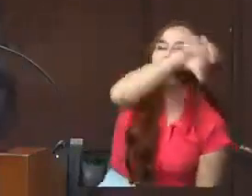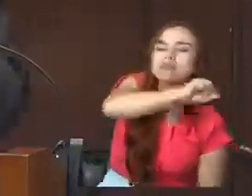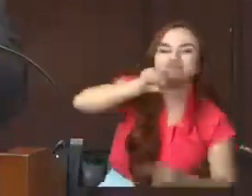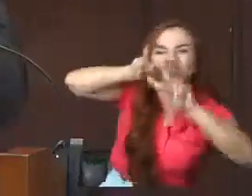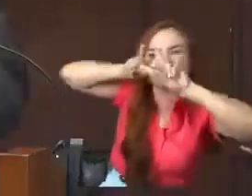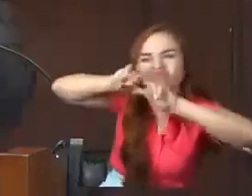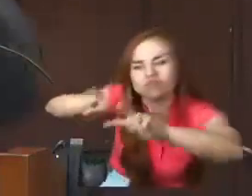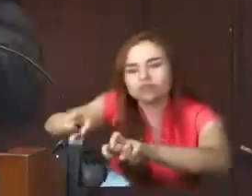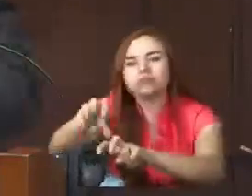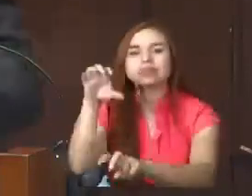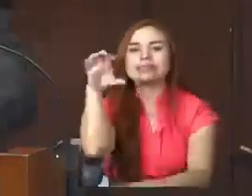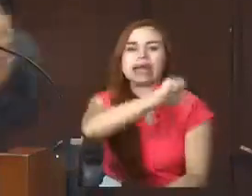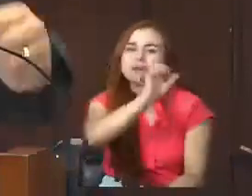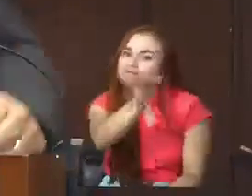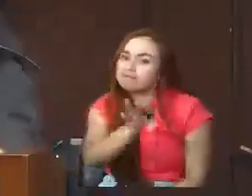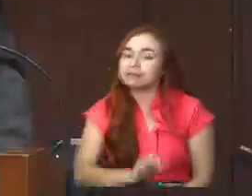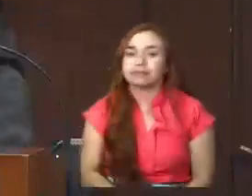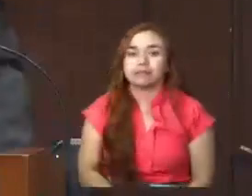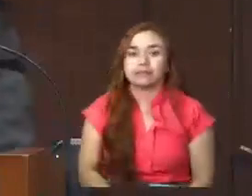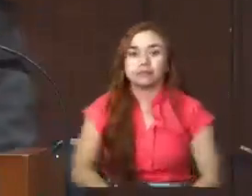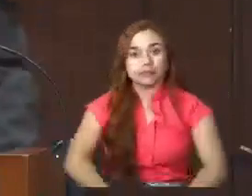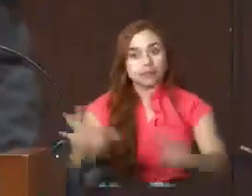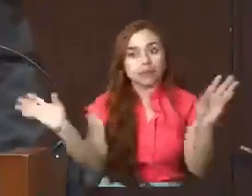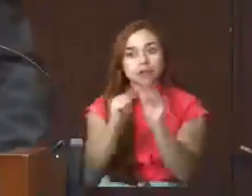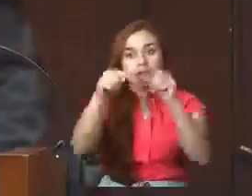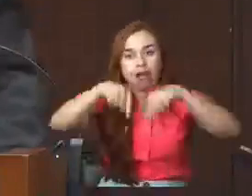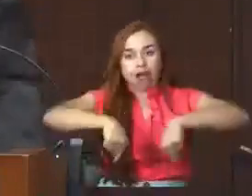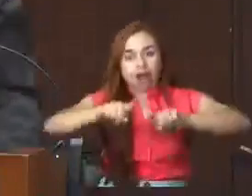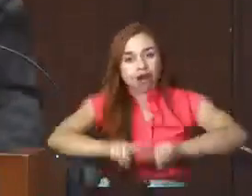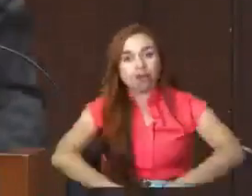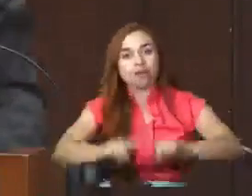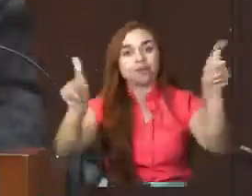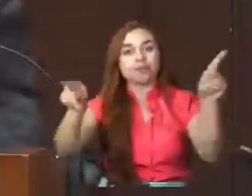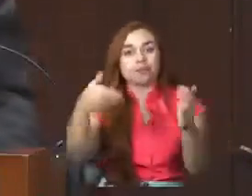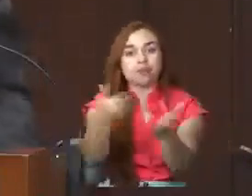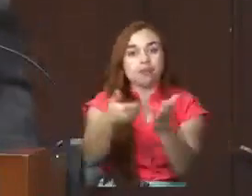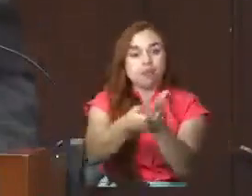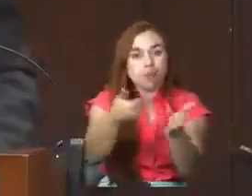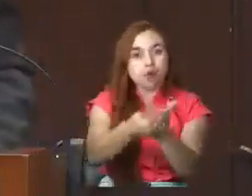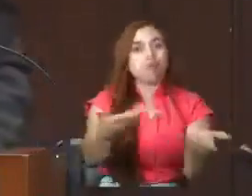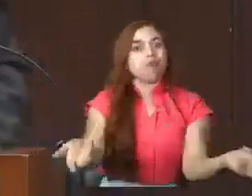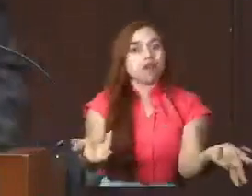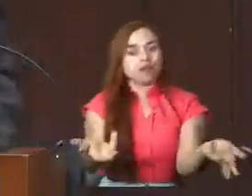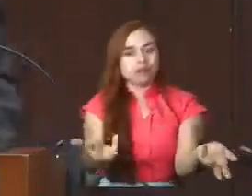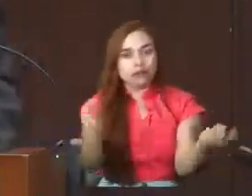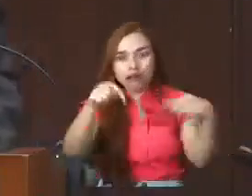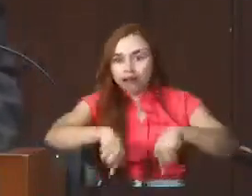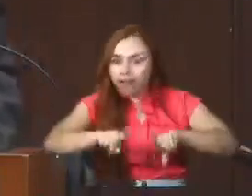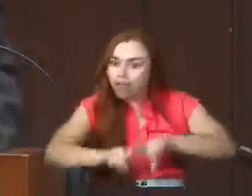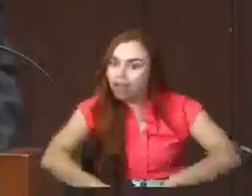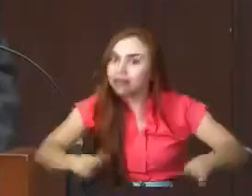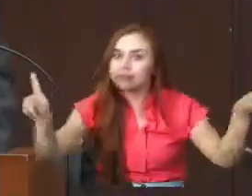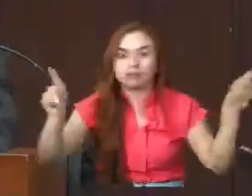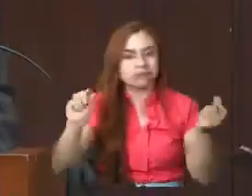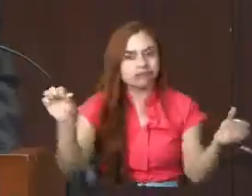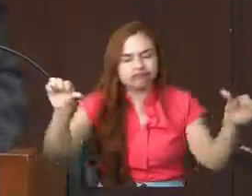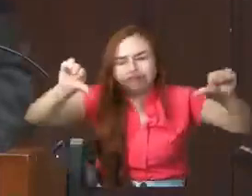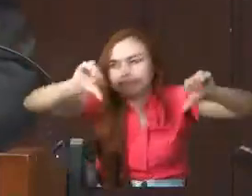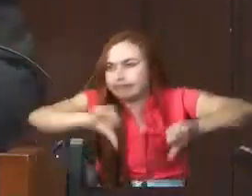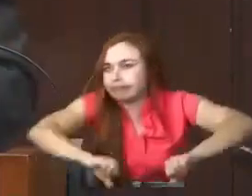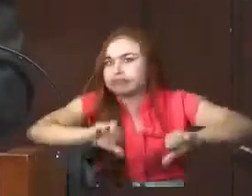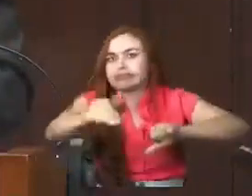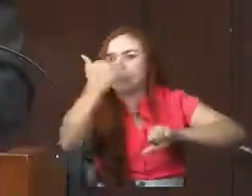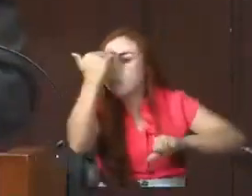al Ministerio retire un proyecto que tiene múltiples falencias determinadas por